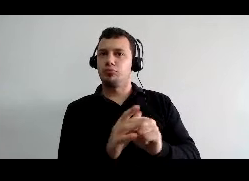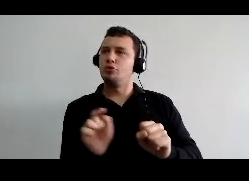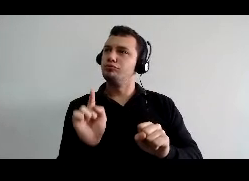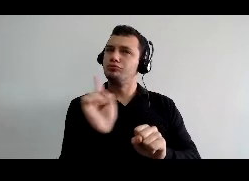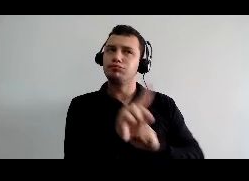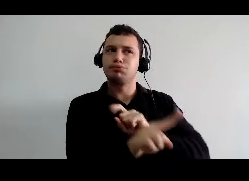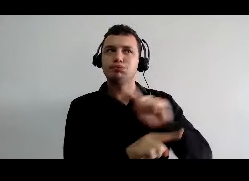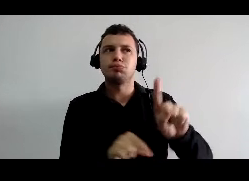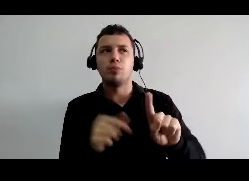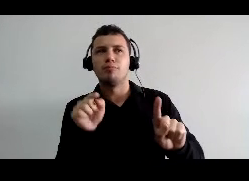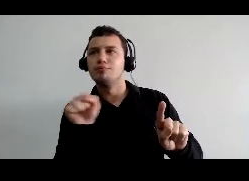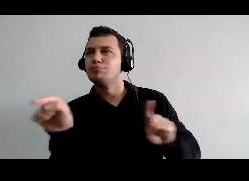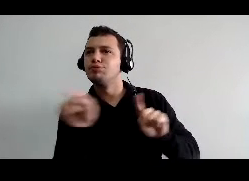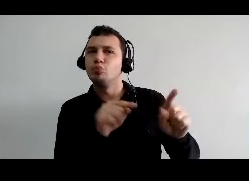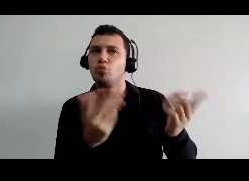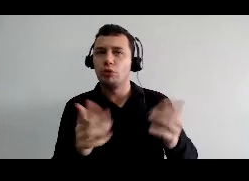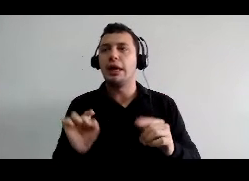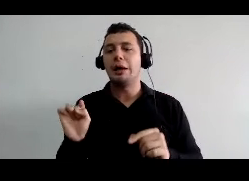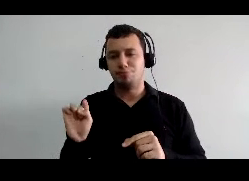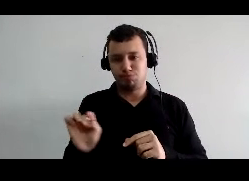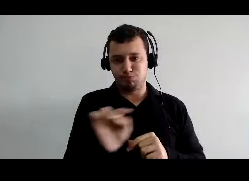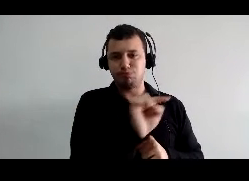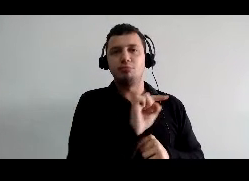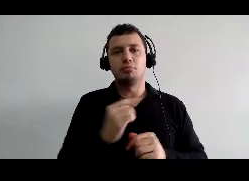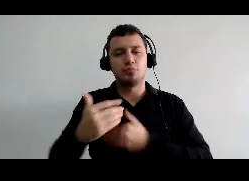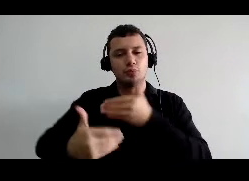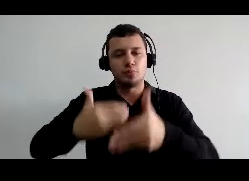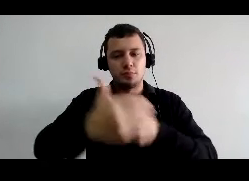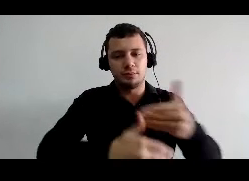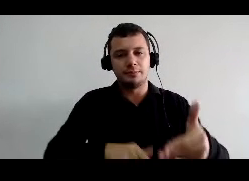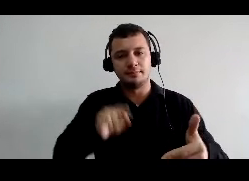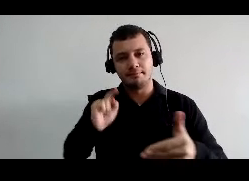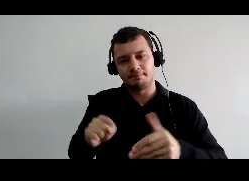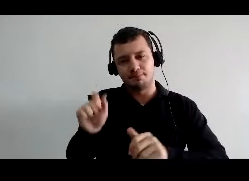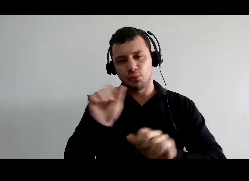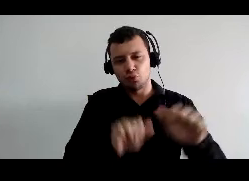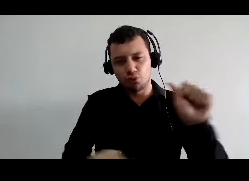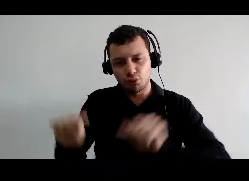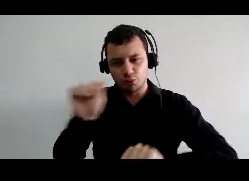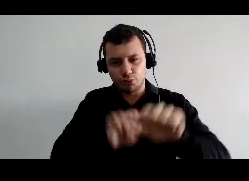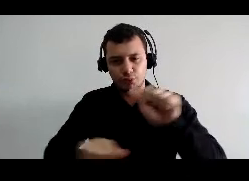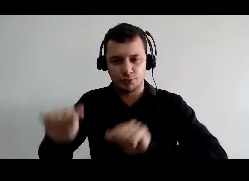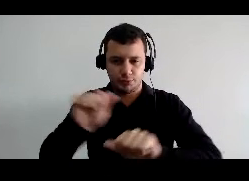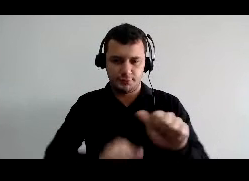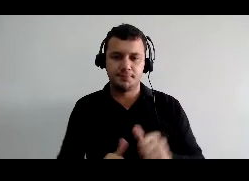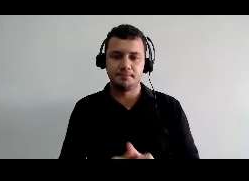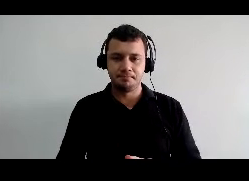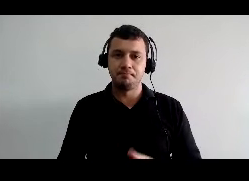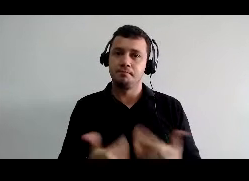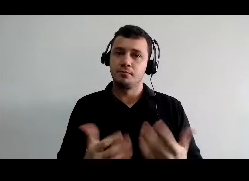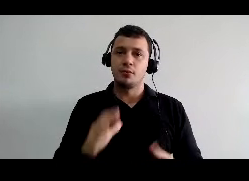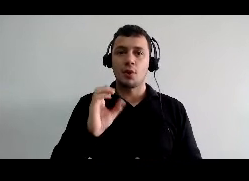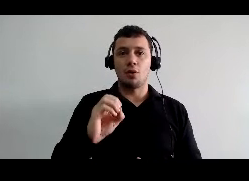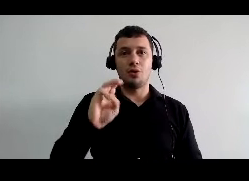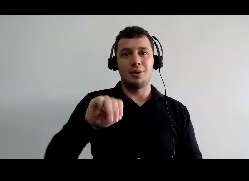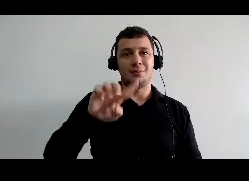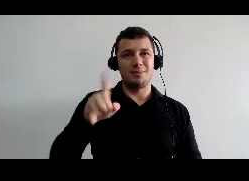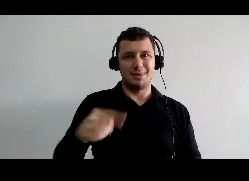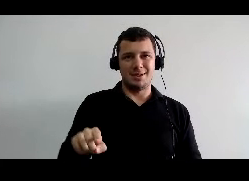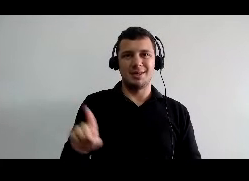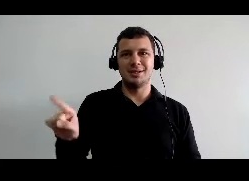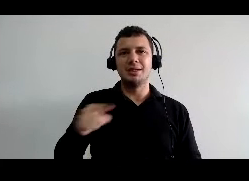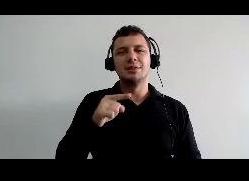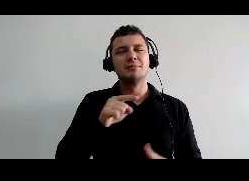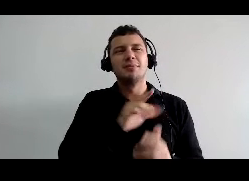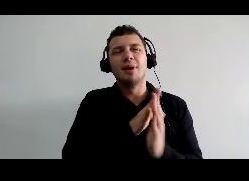de acuerdo a la OMS nos dice que no se sabe cuál es la persistencia del virus en las estructuras